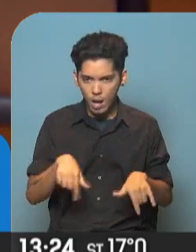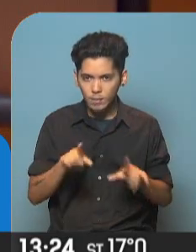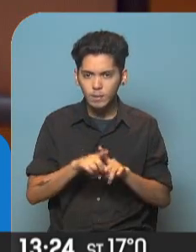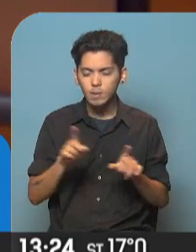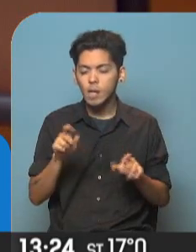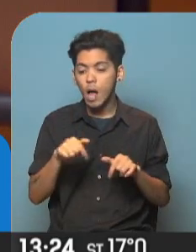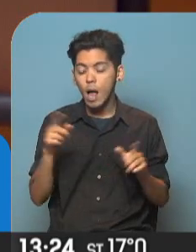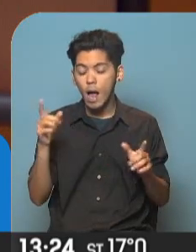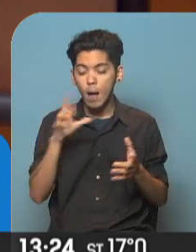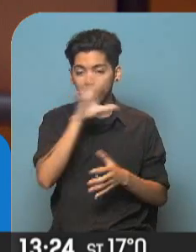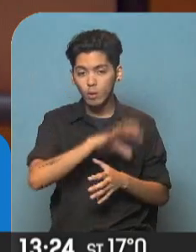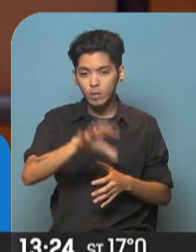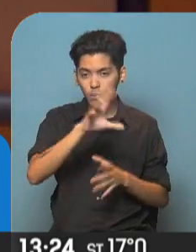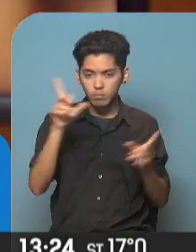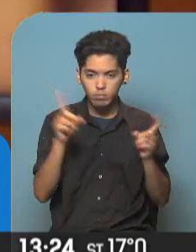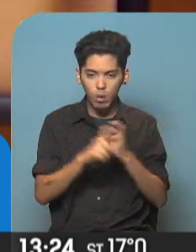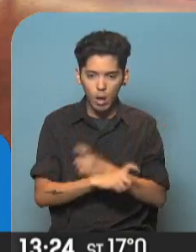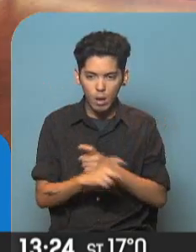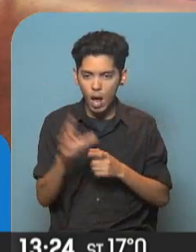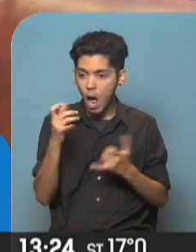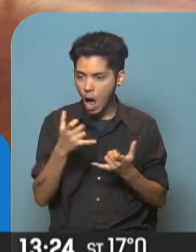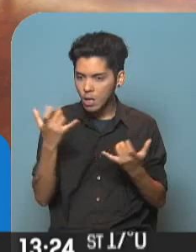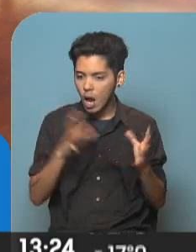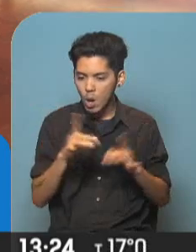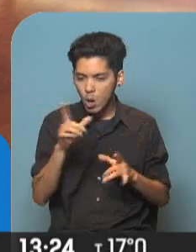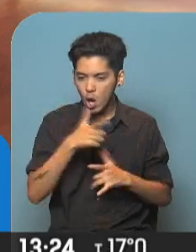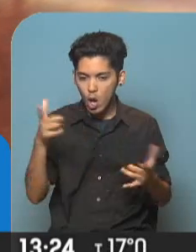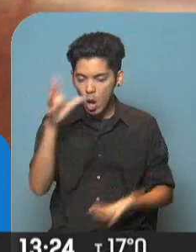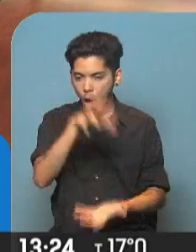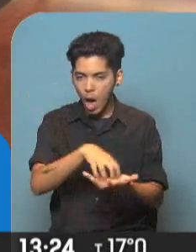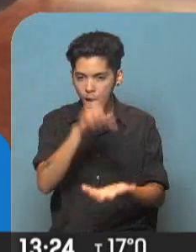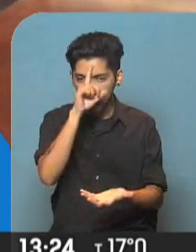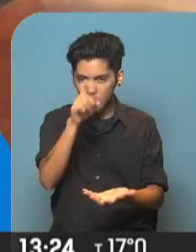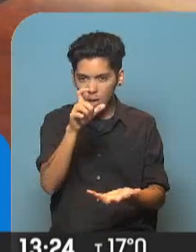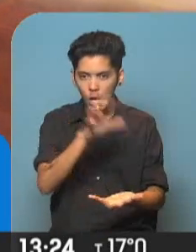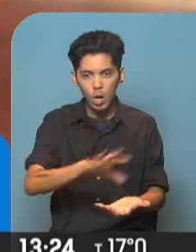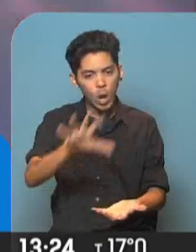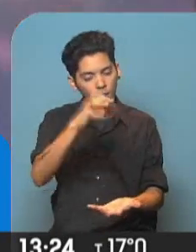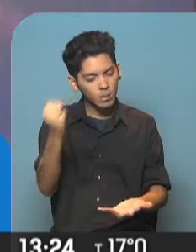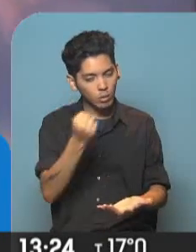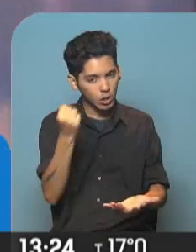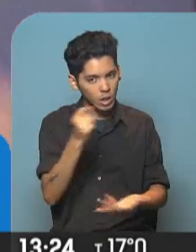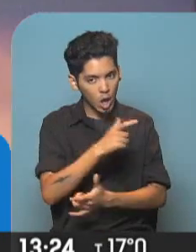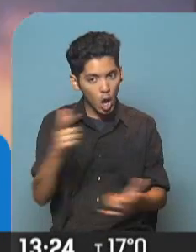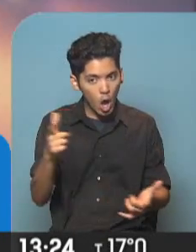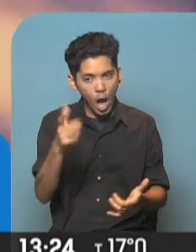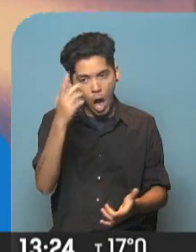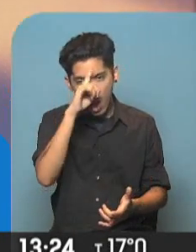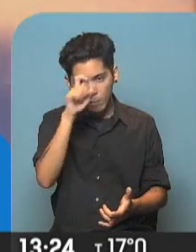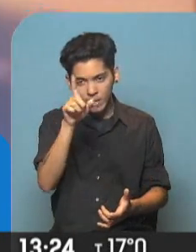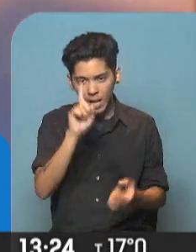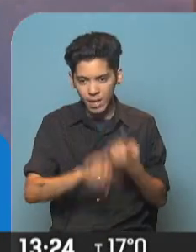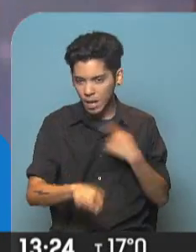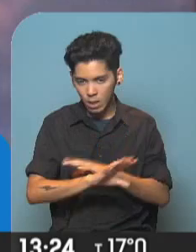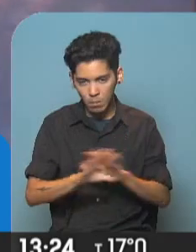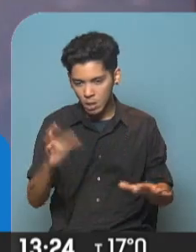un gran drama y... Hay regiones en el interior que no tienen ni siquiera hospitales, regiones importantes. Es decir, distritos que no tienen